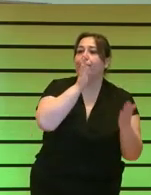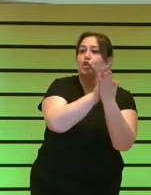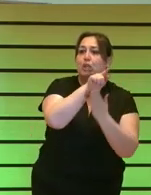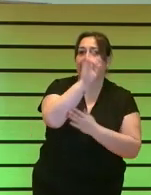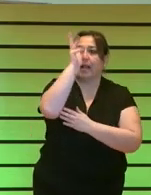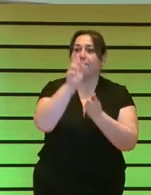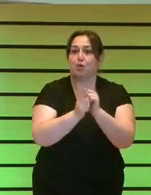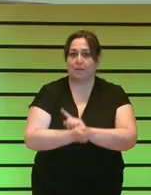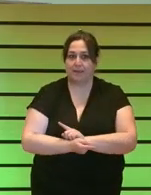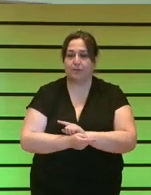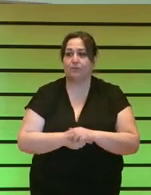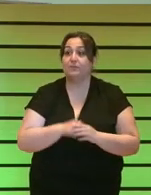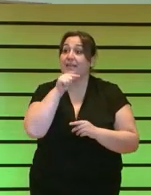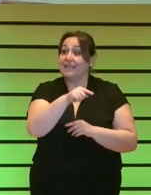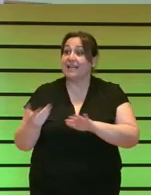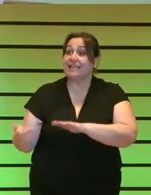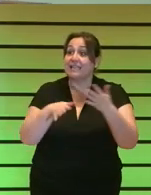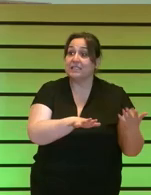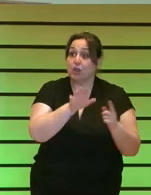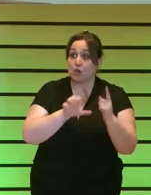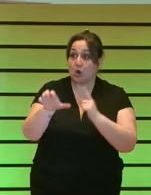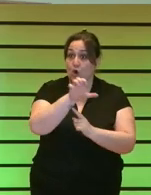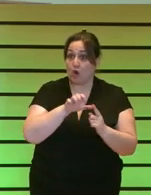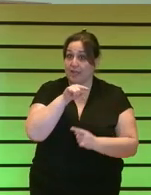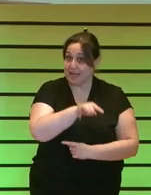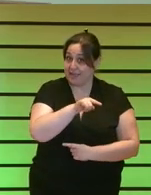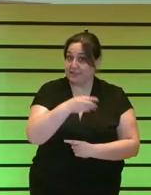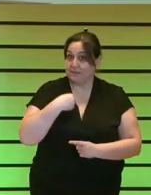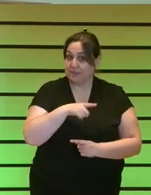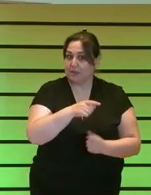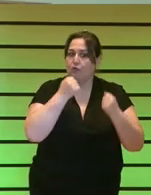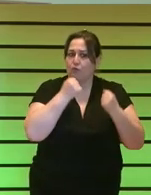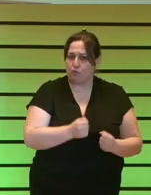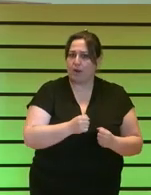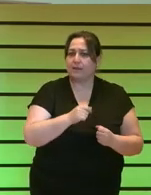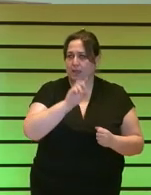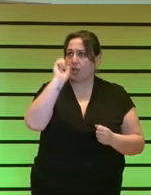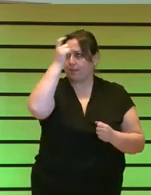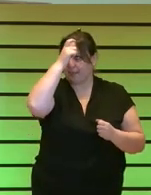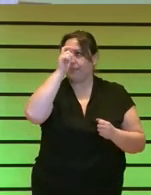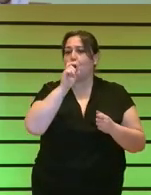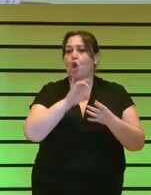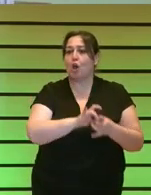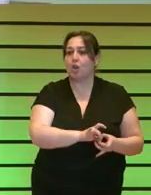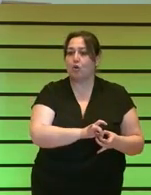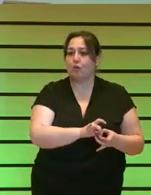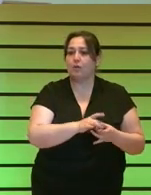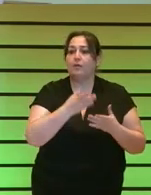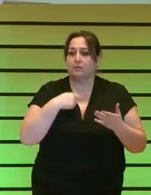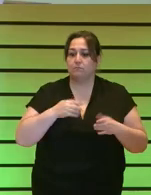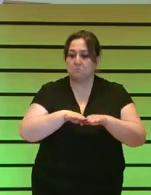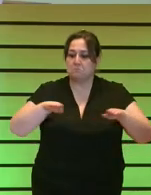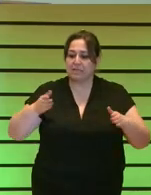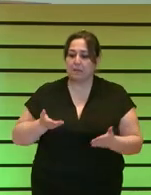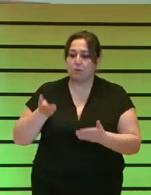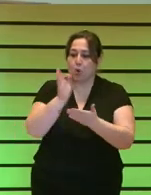Bueno pues en esa transición ecológica que tiene un fuente un fuerte componente ideológico hay muchas propuestas encima de la mesa